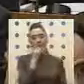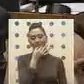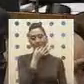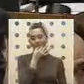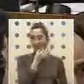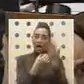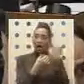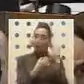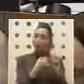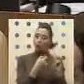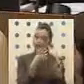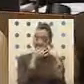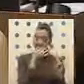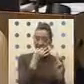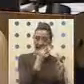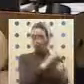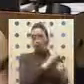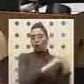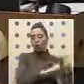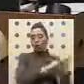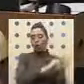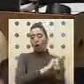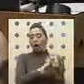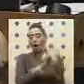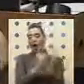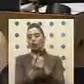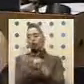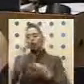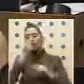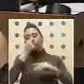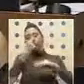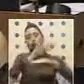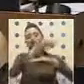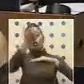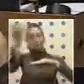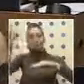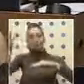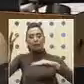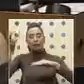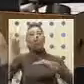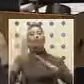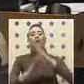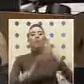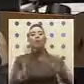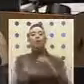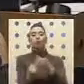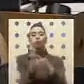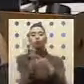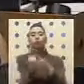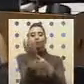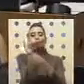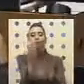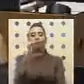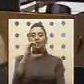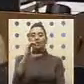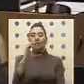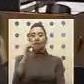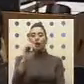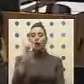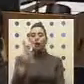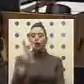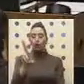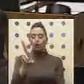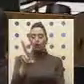esa característica con el correr del tiempo y que nos protege de las emisiones de CO2